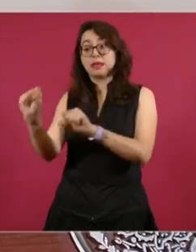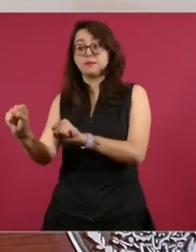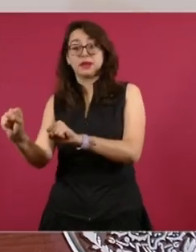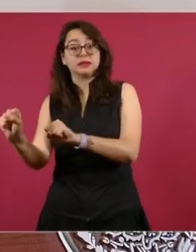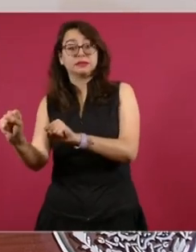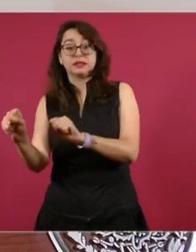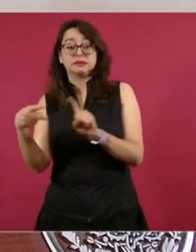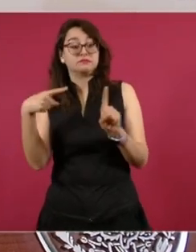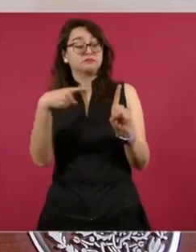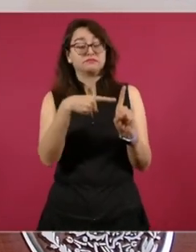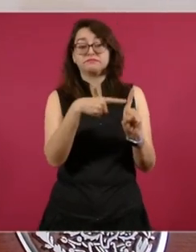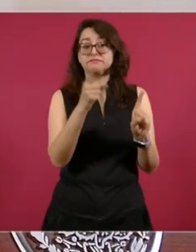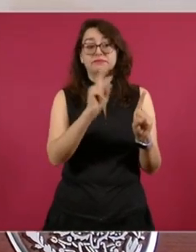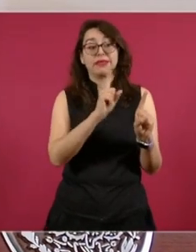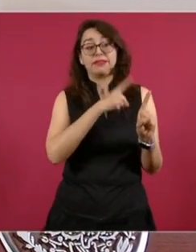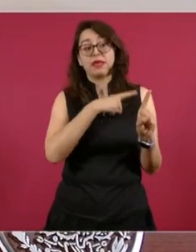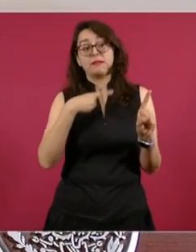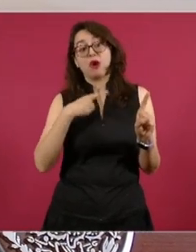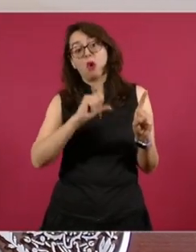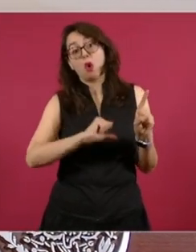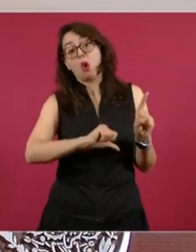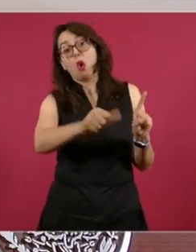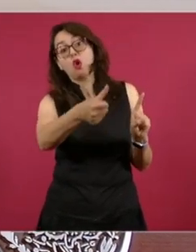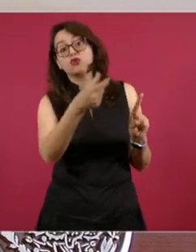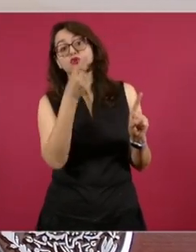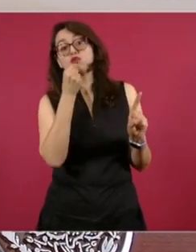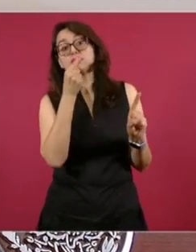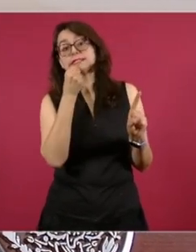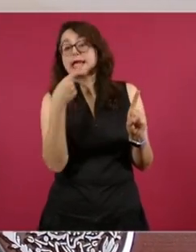el primer respondiente.